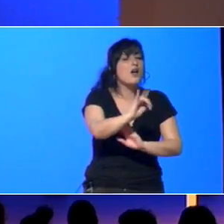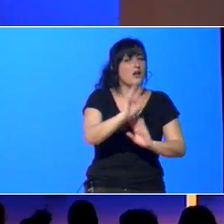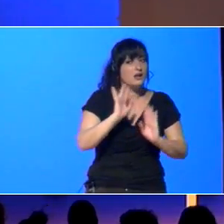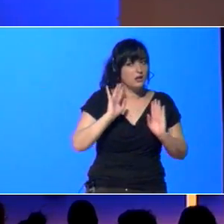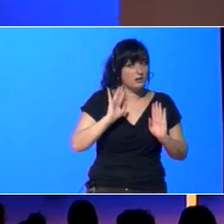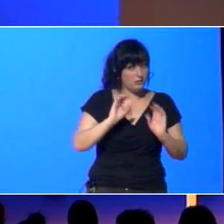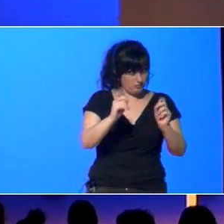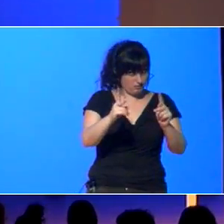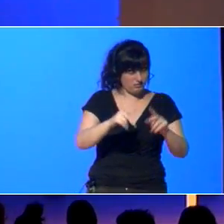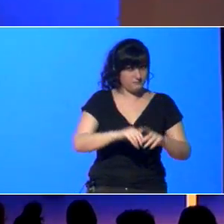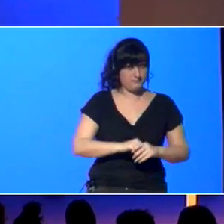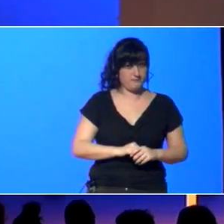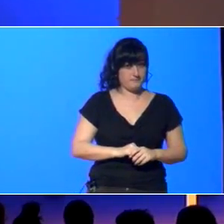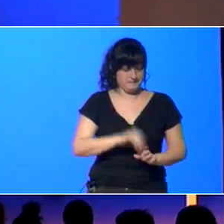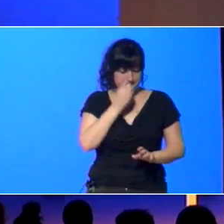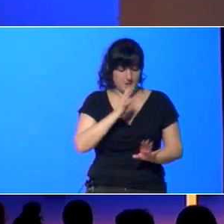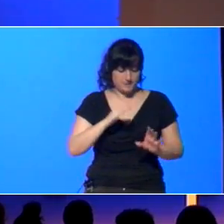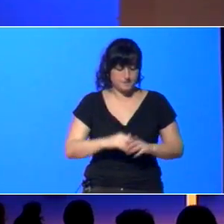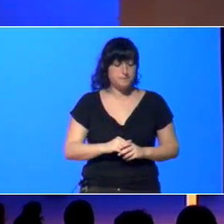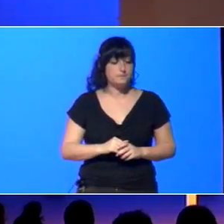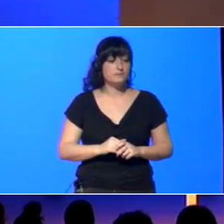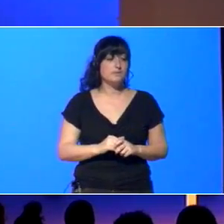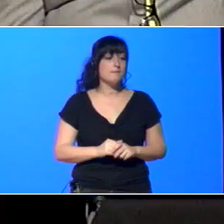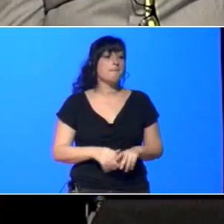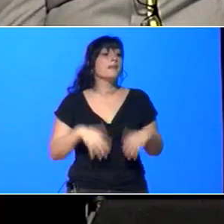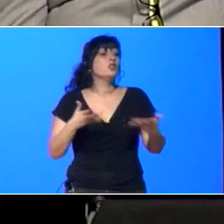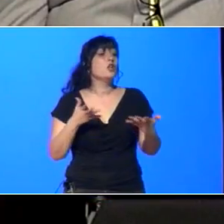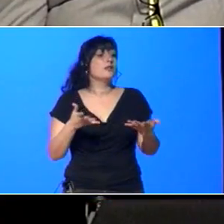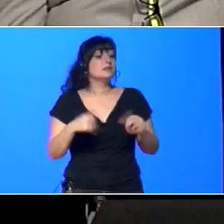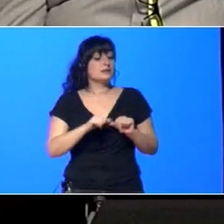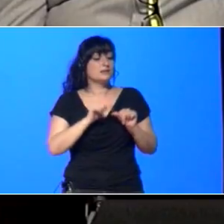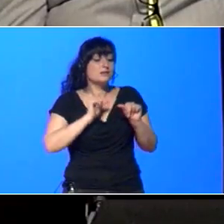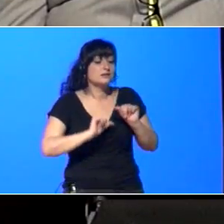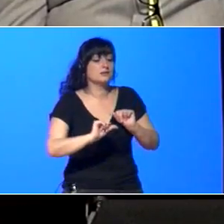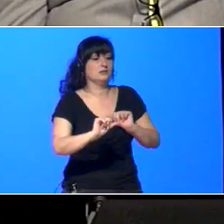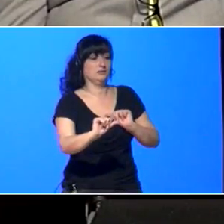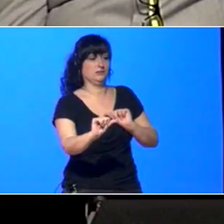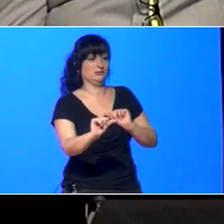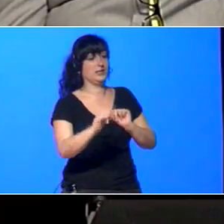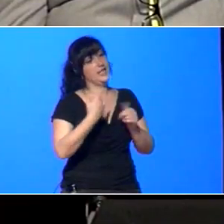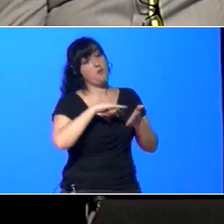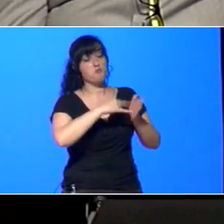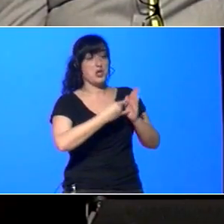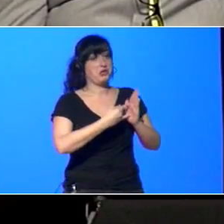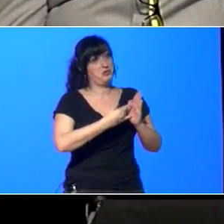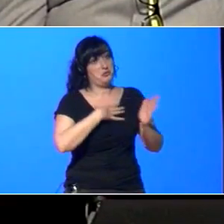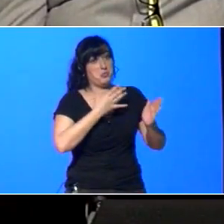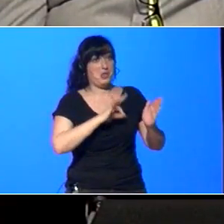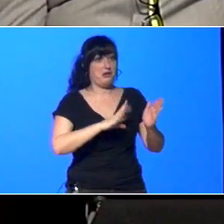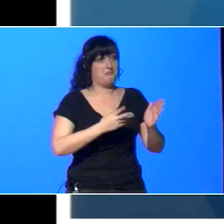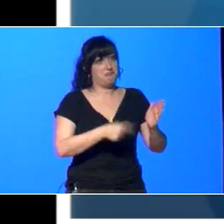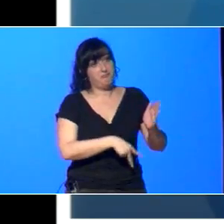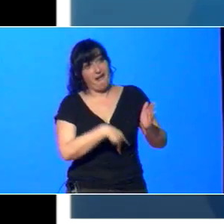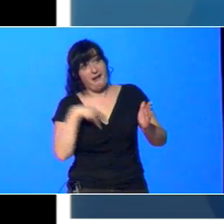¿Vale? Bueno, entonces, de ahí nace un poco el proyecto más general, más que